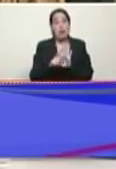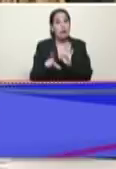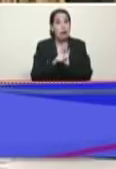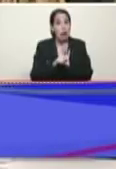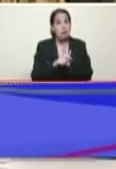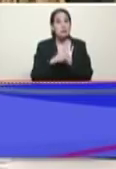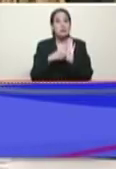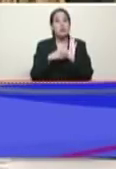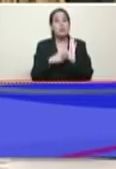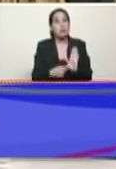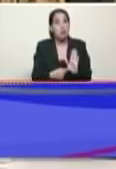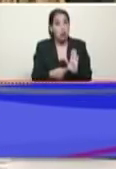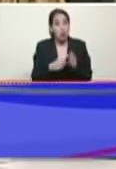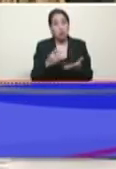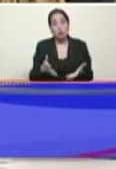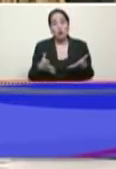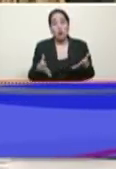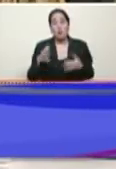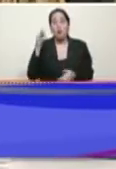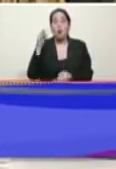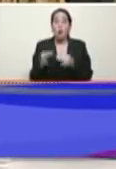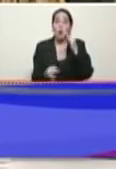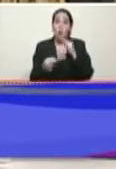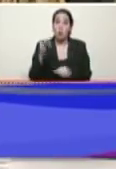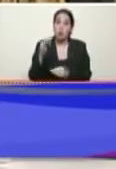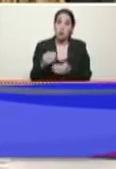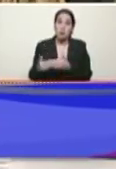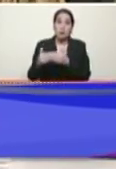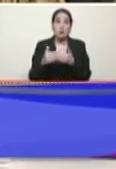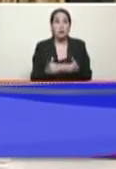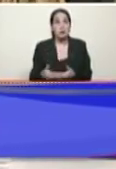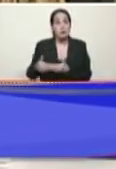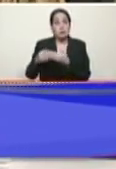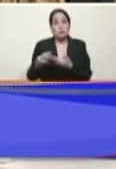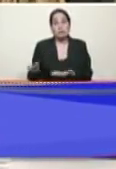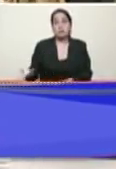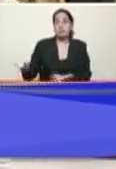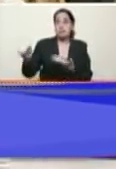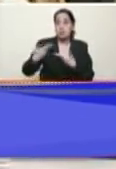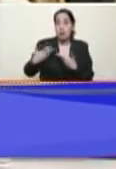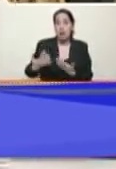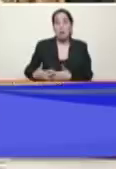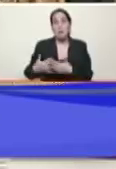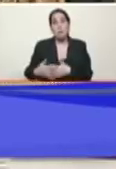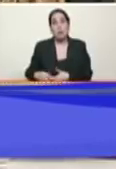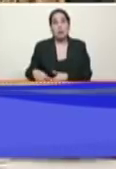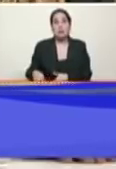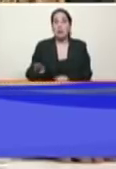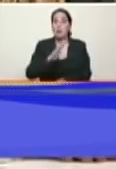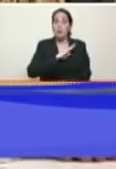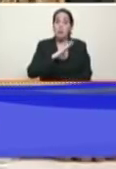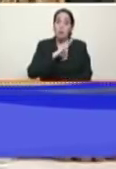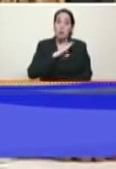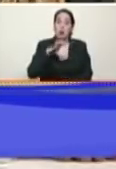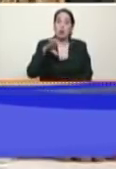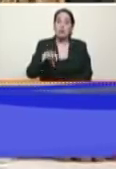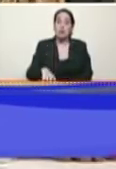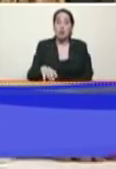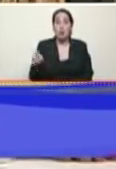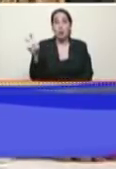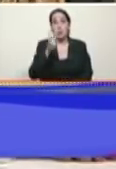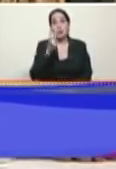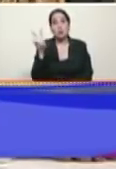a demostrar. Cuando ganemos los juicios en Estados Unidos y se nos devuelva la empresa Citgo a propiedad del Estado venezolano como